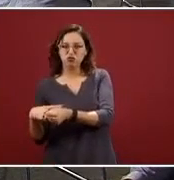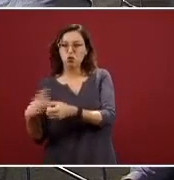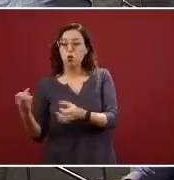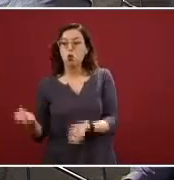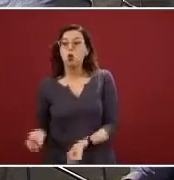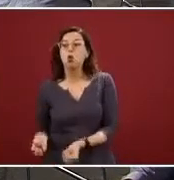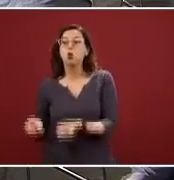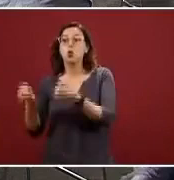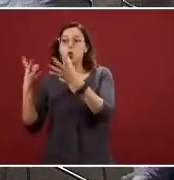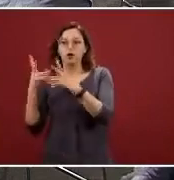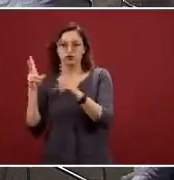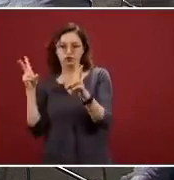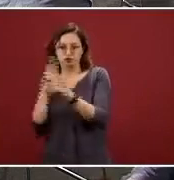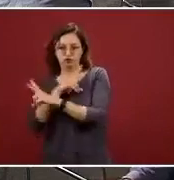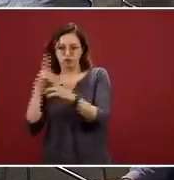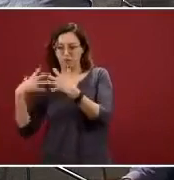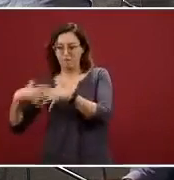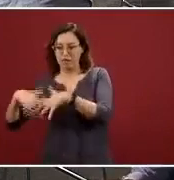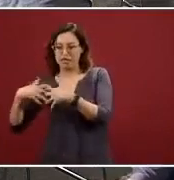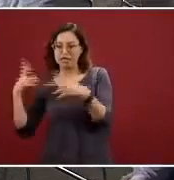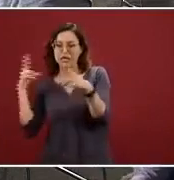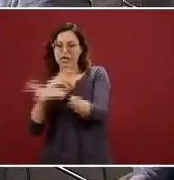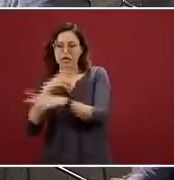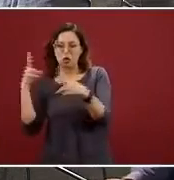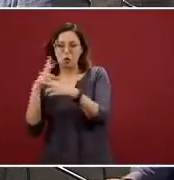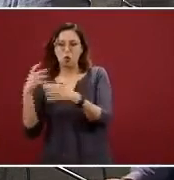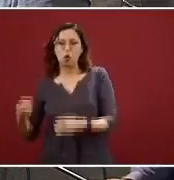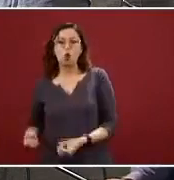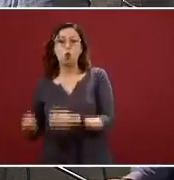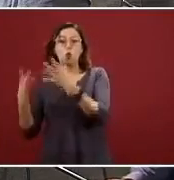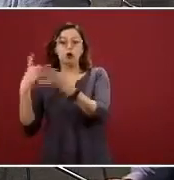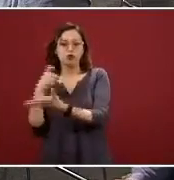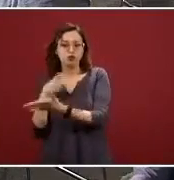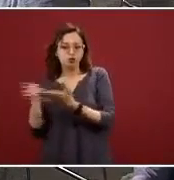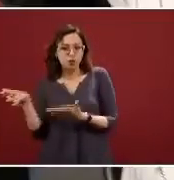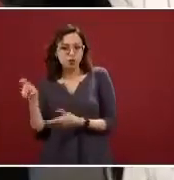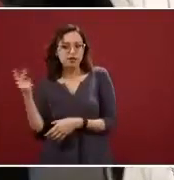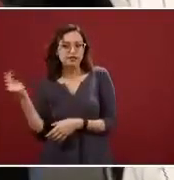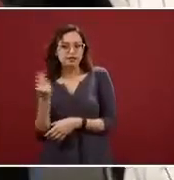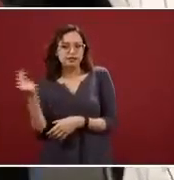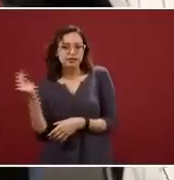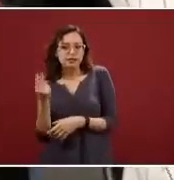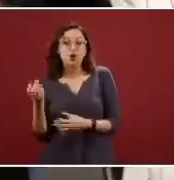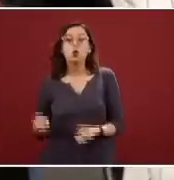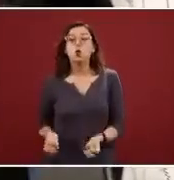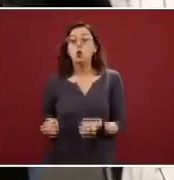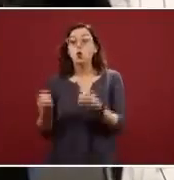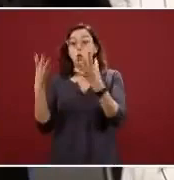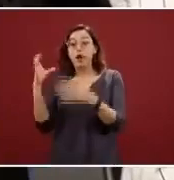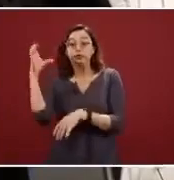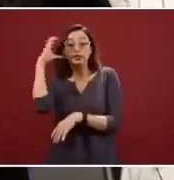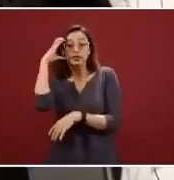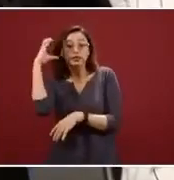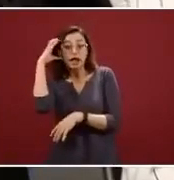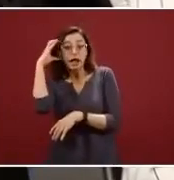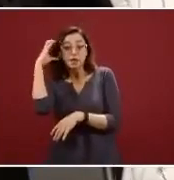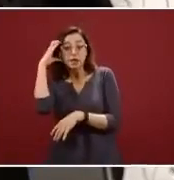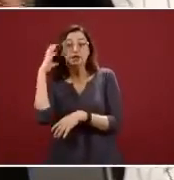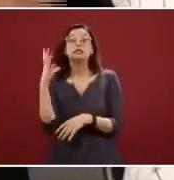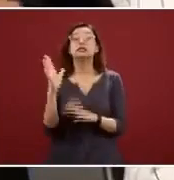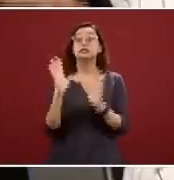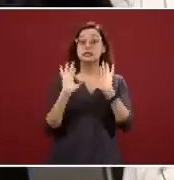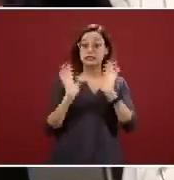estar conectados, pero ¿qué número se tendría que necesitar? ¿Qué número de camas de terapia intensiva y si ya se